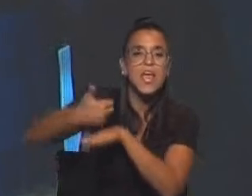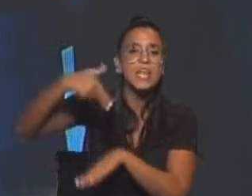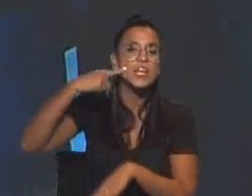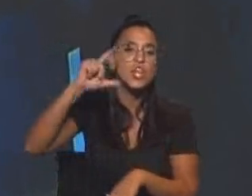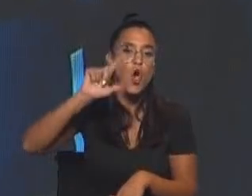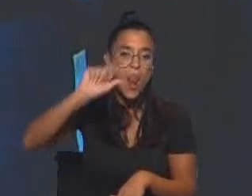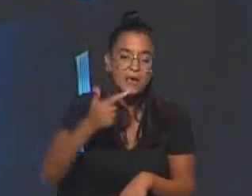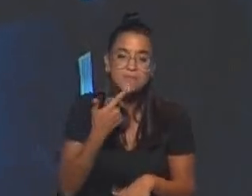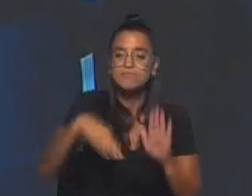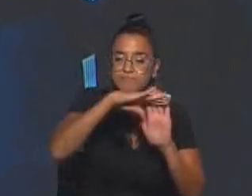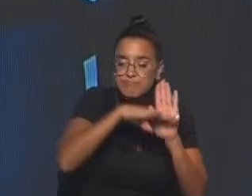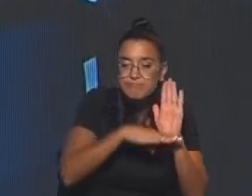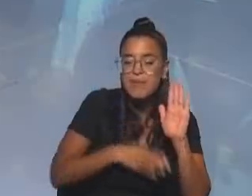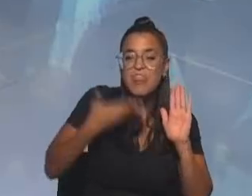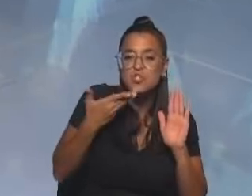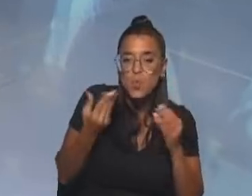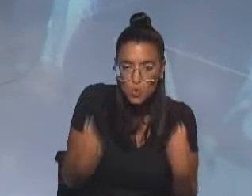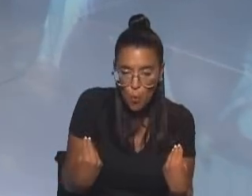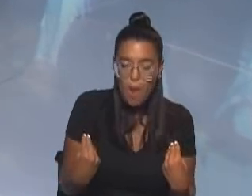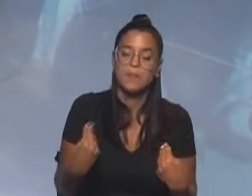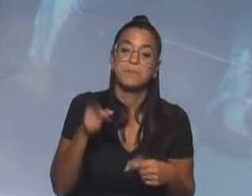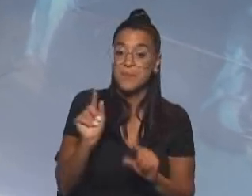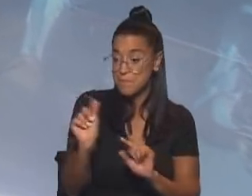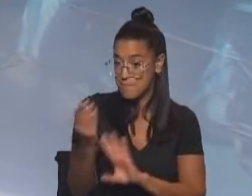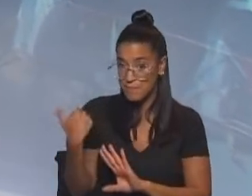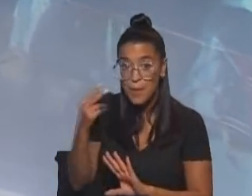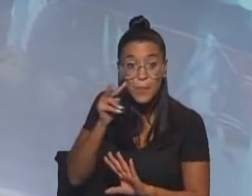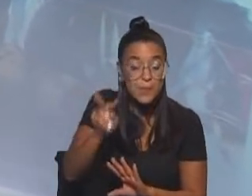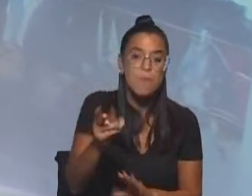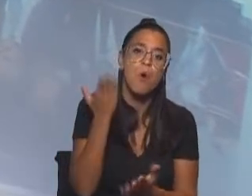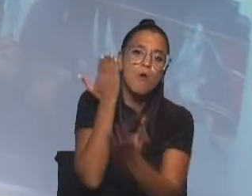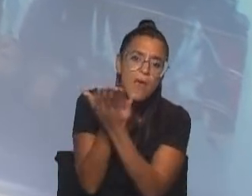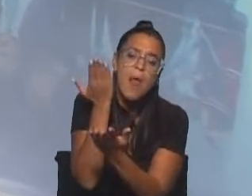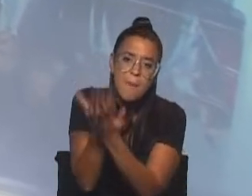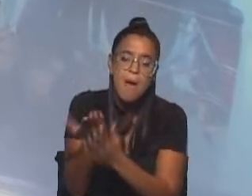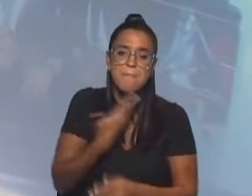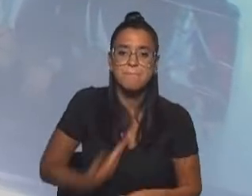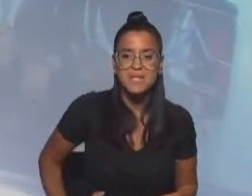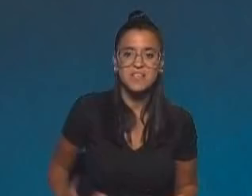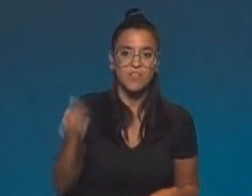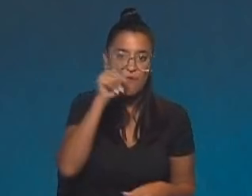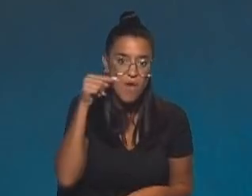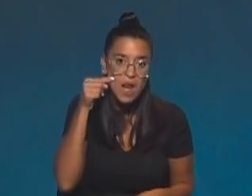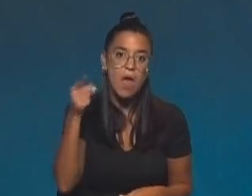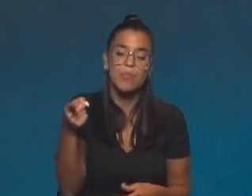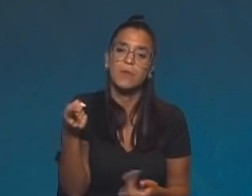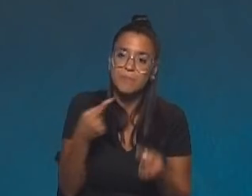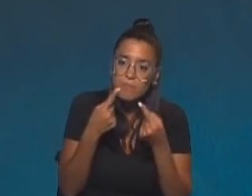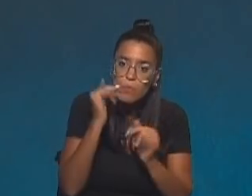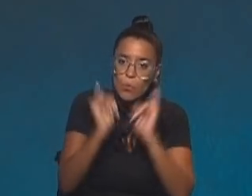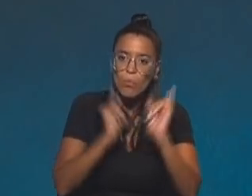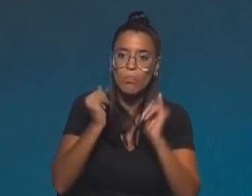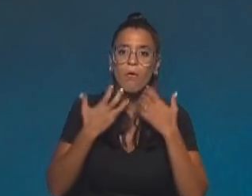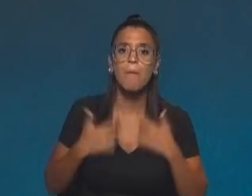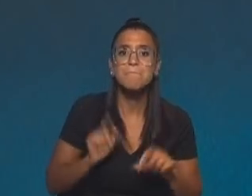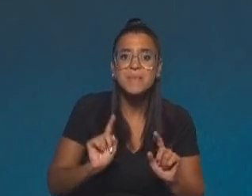fueron los ejes de este discurso. Nico. Sí, lo que veíamos recién era algo que se le venía reclamando al presidente Alberto Fernández, ¿no? Que introduzca